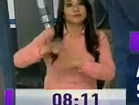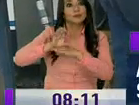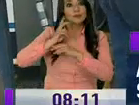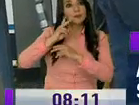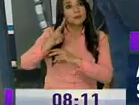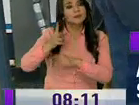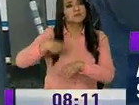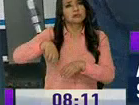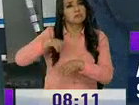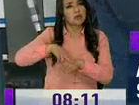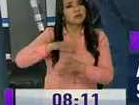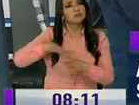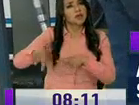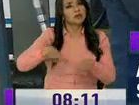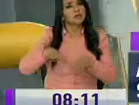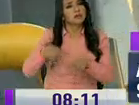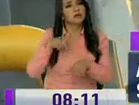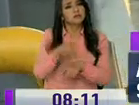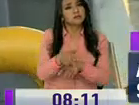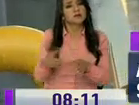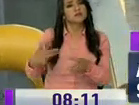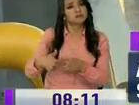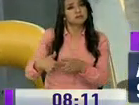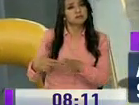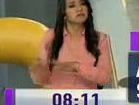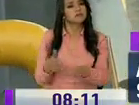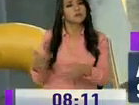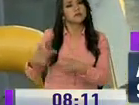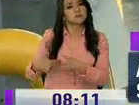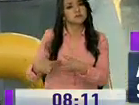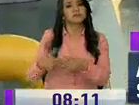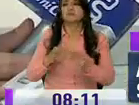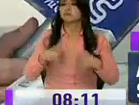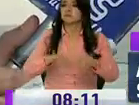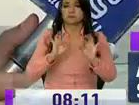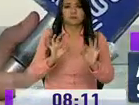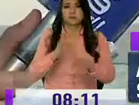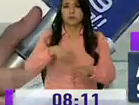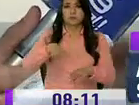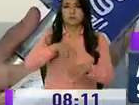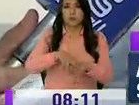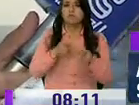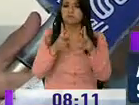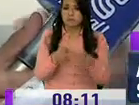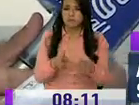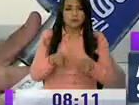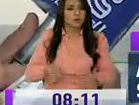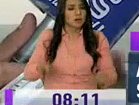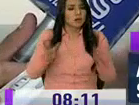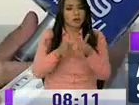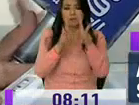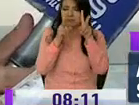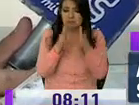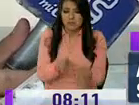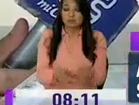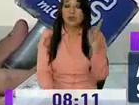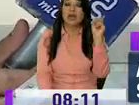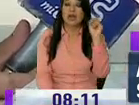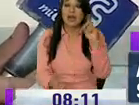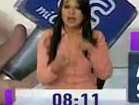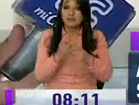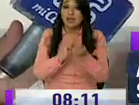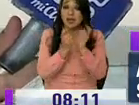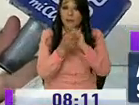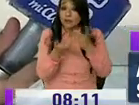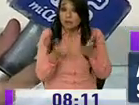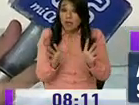un normal movimiento de vehículos que se abastecían de gasolina. Los mismos precios se manejan tal cual hasta que no haya un cambio